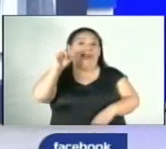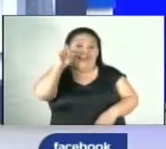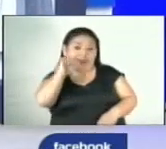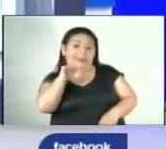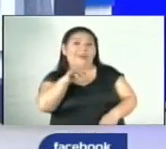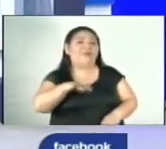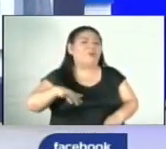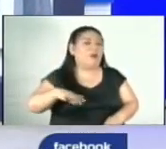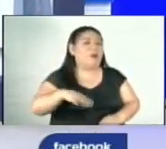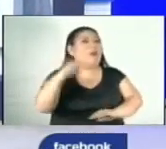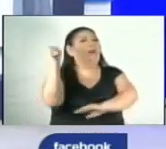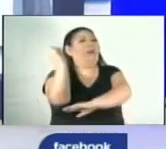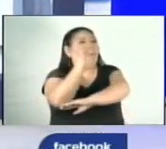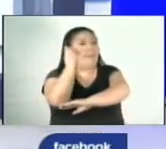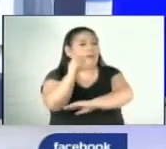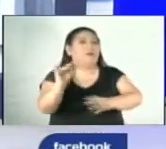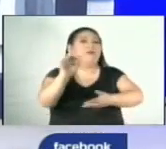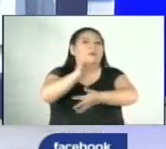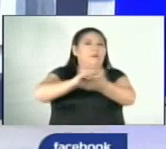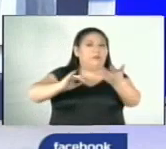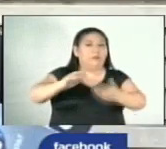lugar emergencia ambiental.